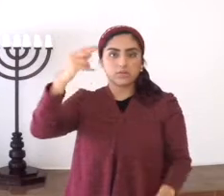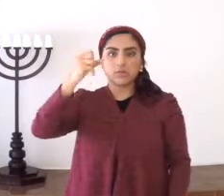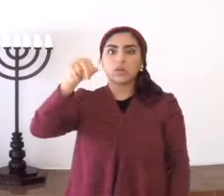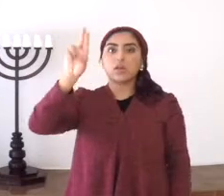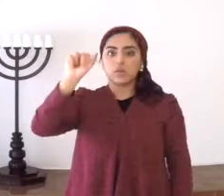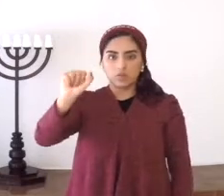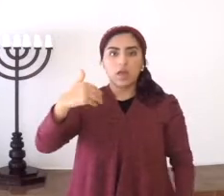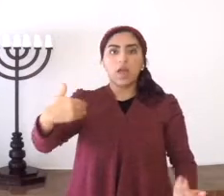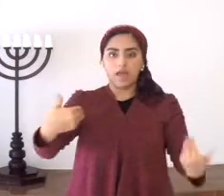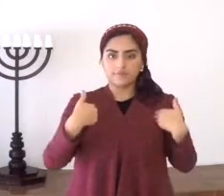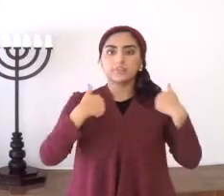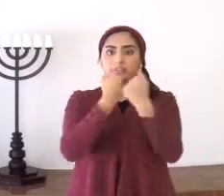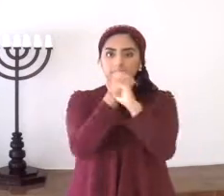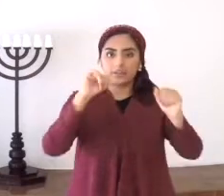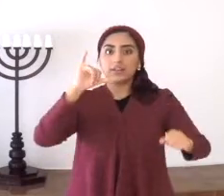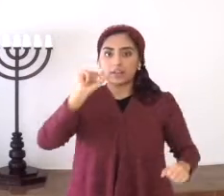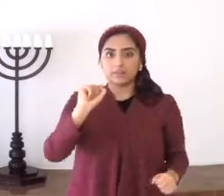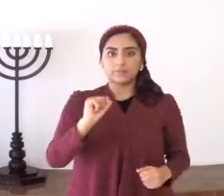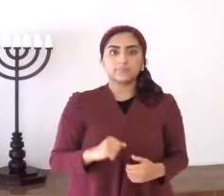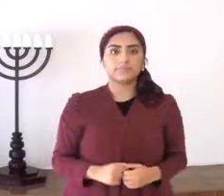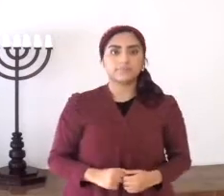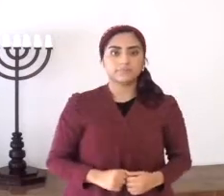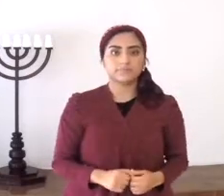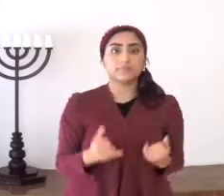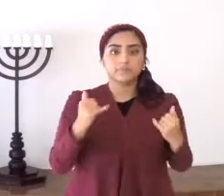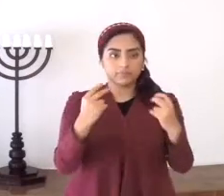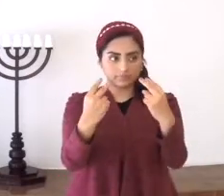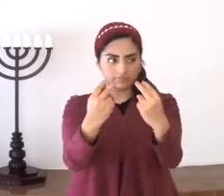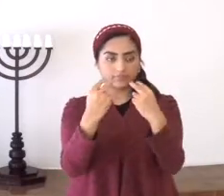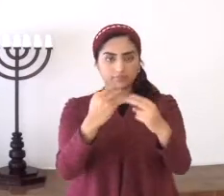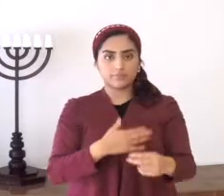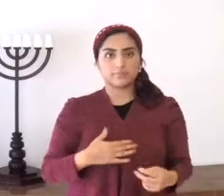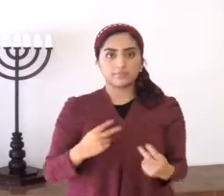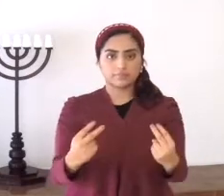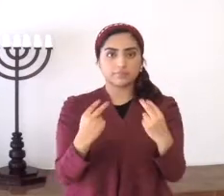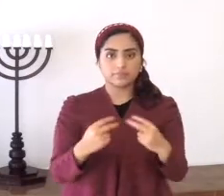En Yahweh, quien es Yahshua, hay salvación.